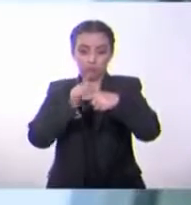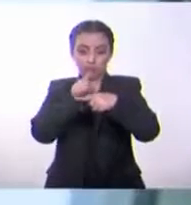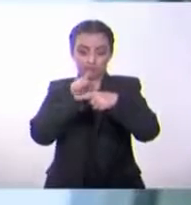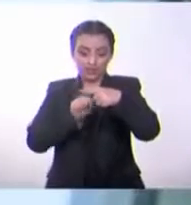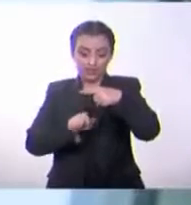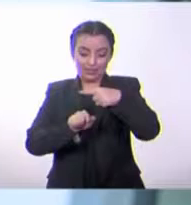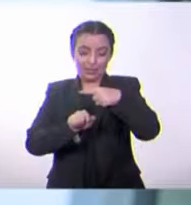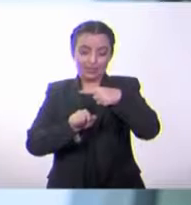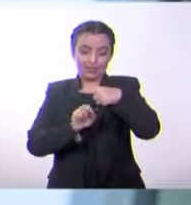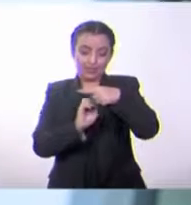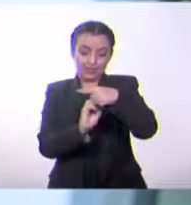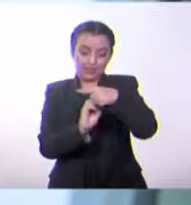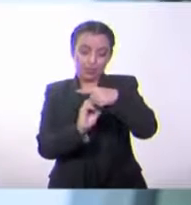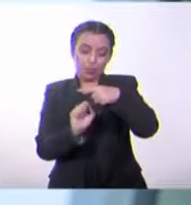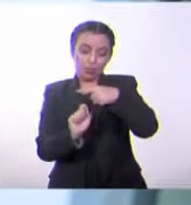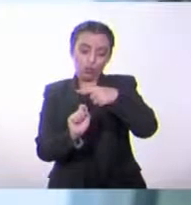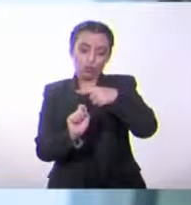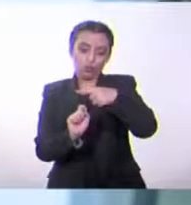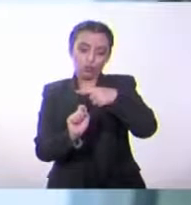0.96